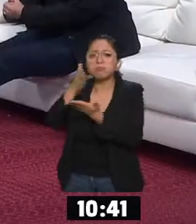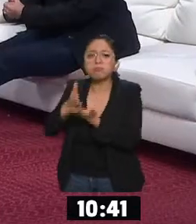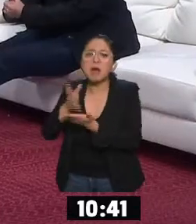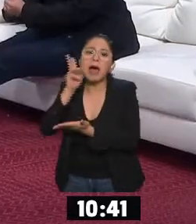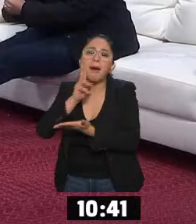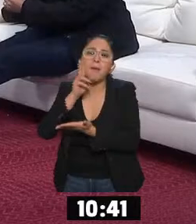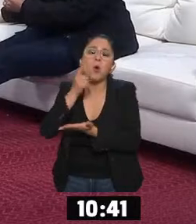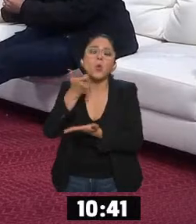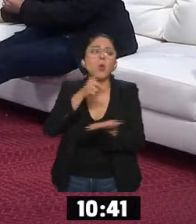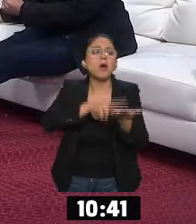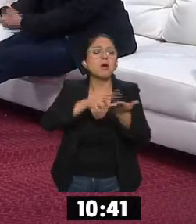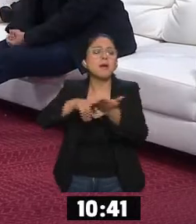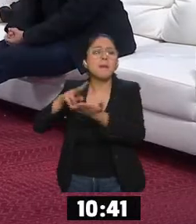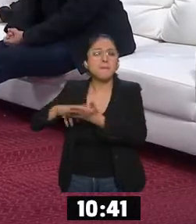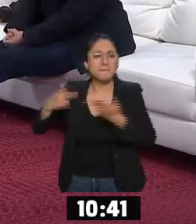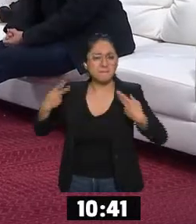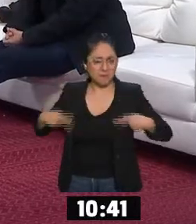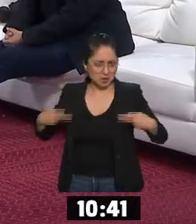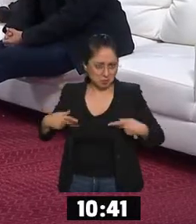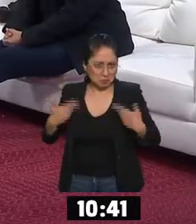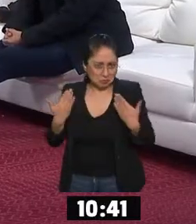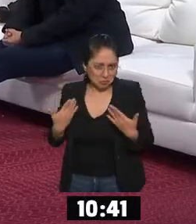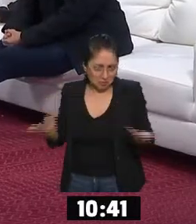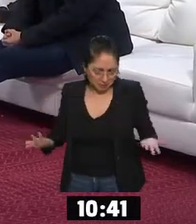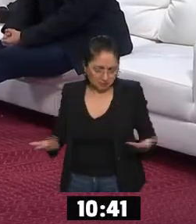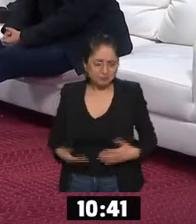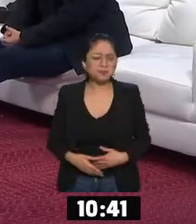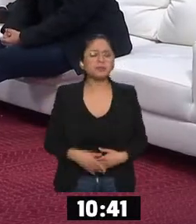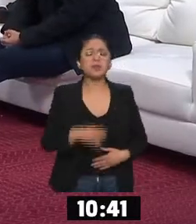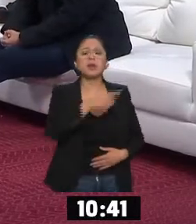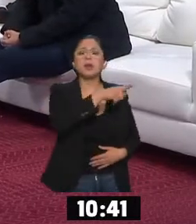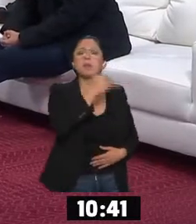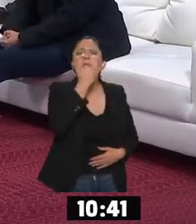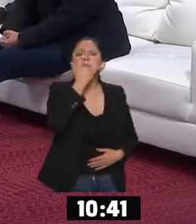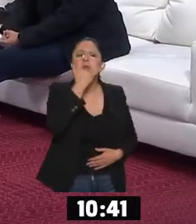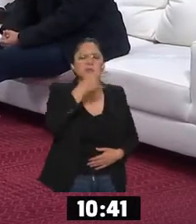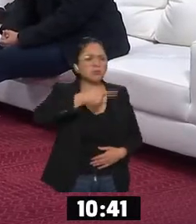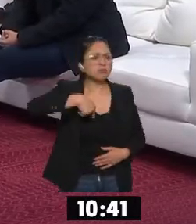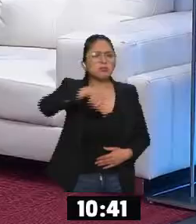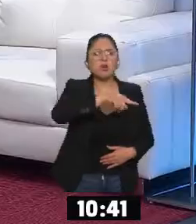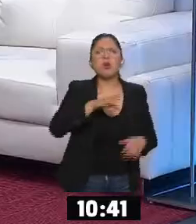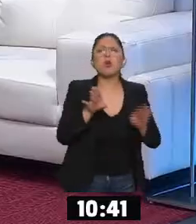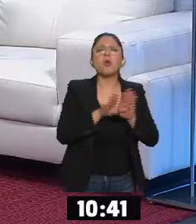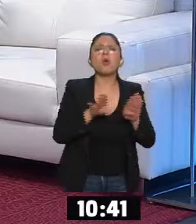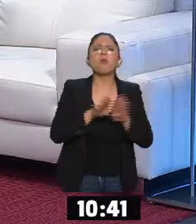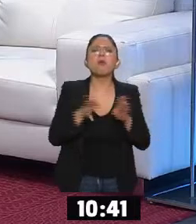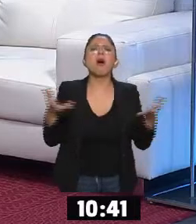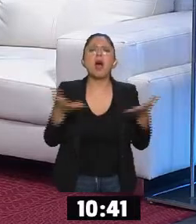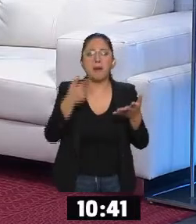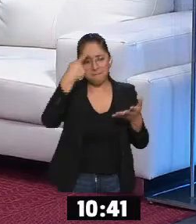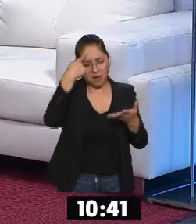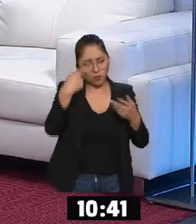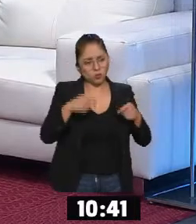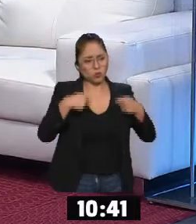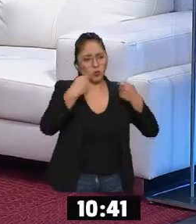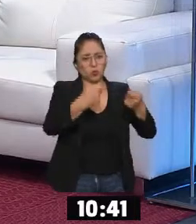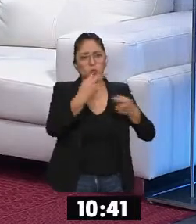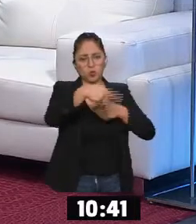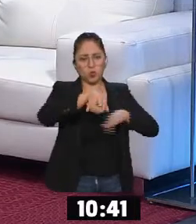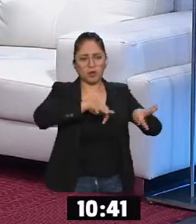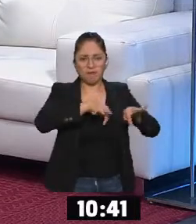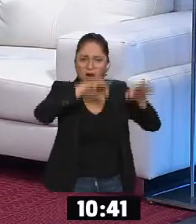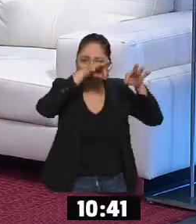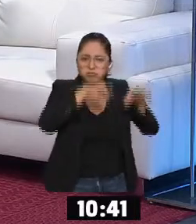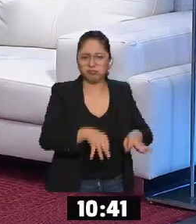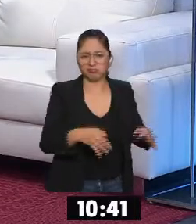se puede hacer para que se les den trabajos dignos? Porque mucha gente dice, ay, nada más el trabajo sexual. Pues es